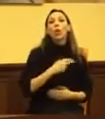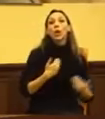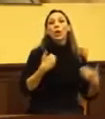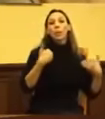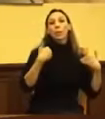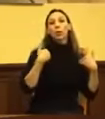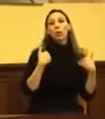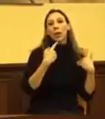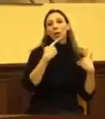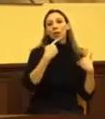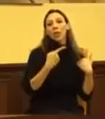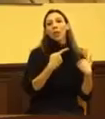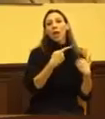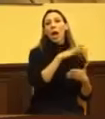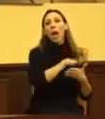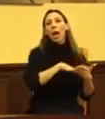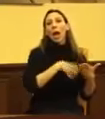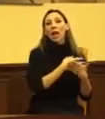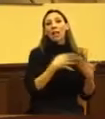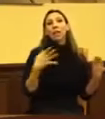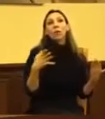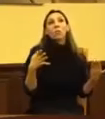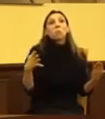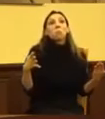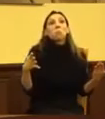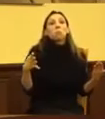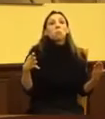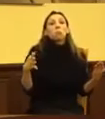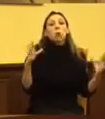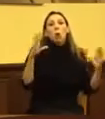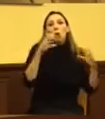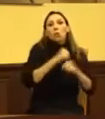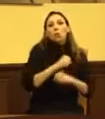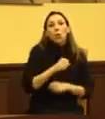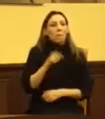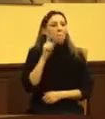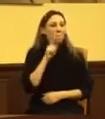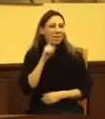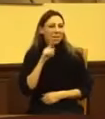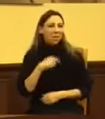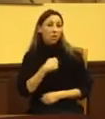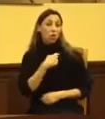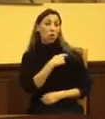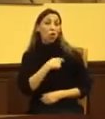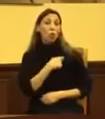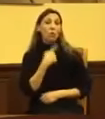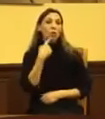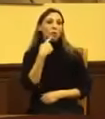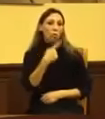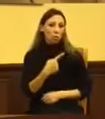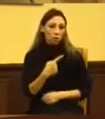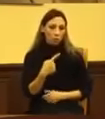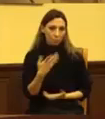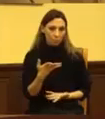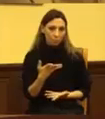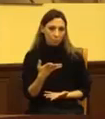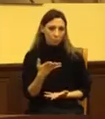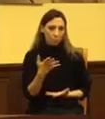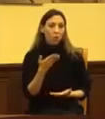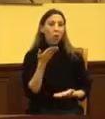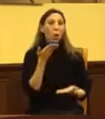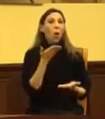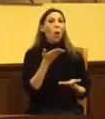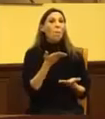le decía que el calendario estaba en el aire. Absolutamente falso. Yo en esa comisión afirmé que había pedido la incautación